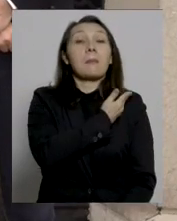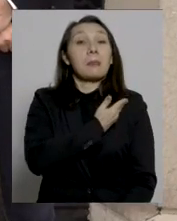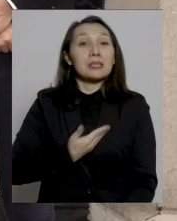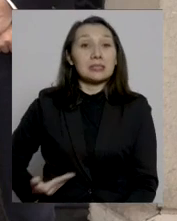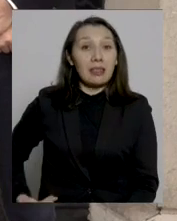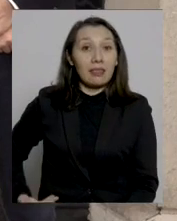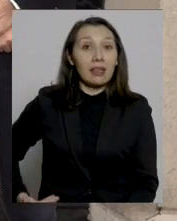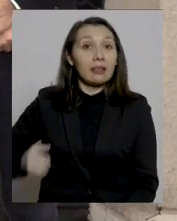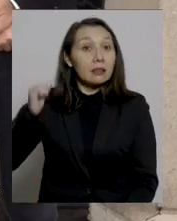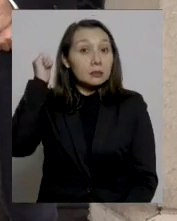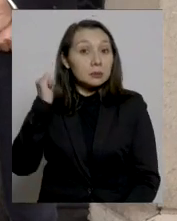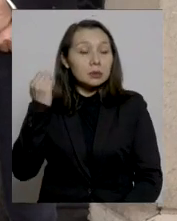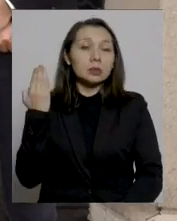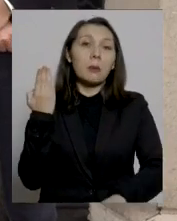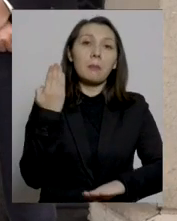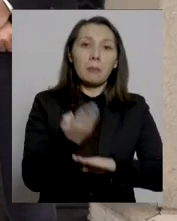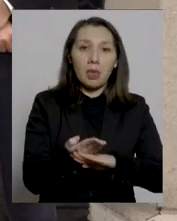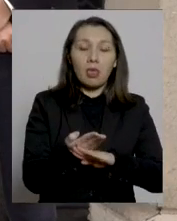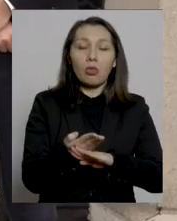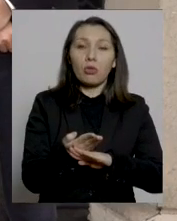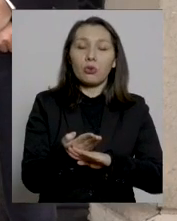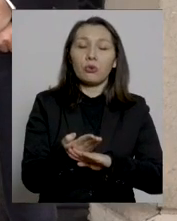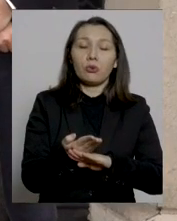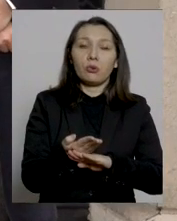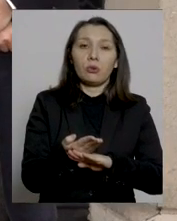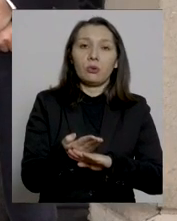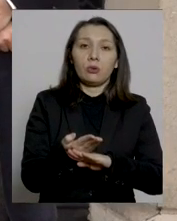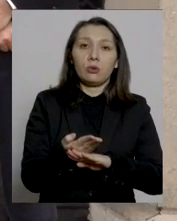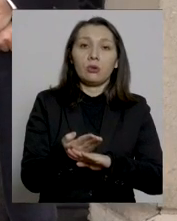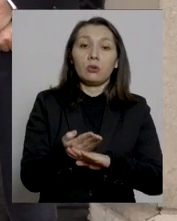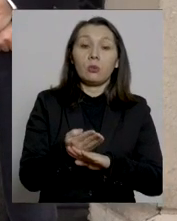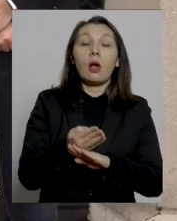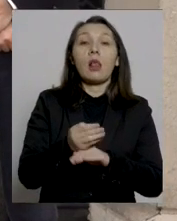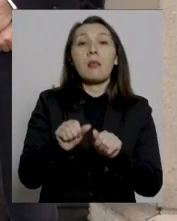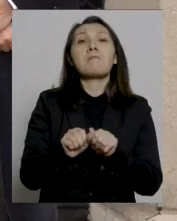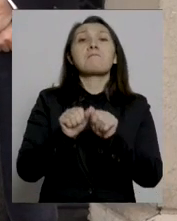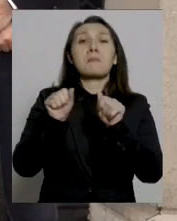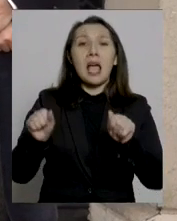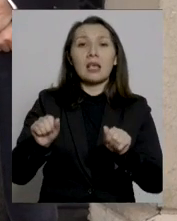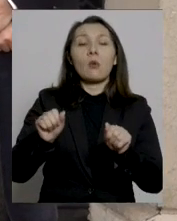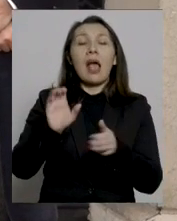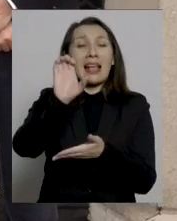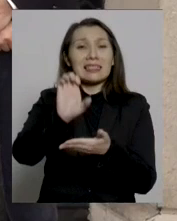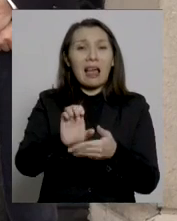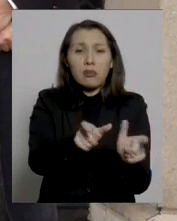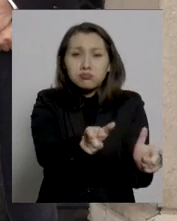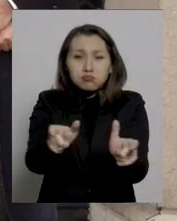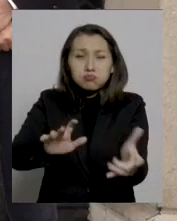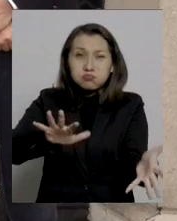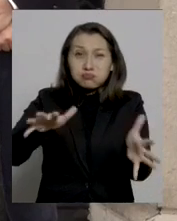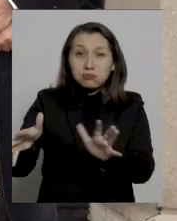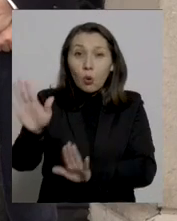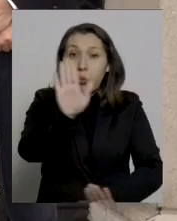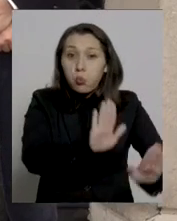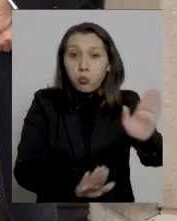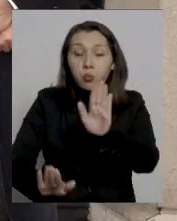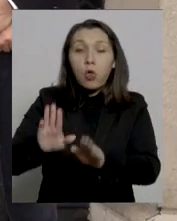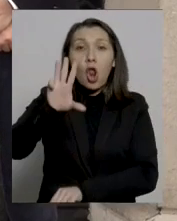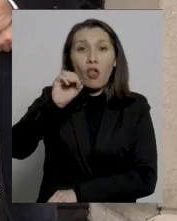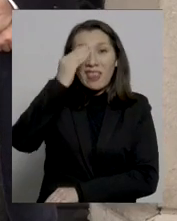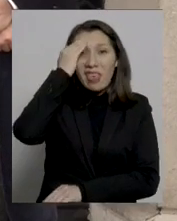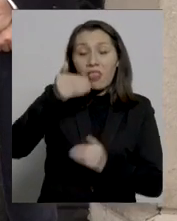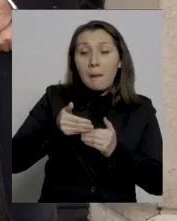presidente ha pedido que con la renovación del estado de catástrofe por 90 días